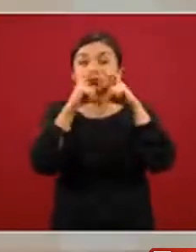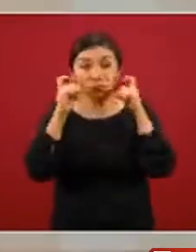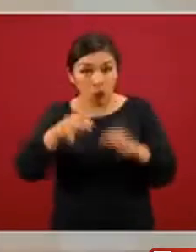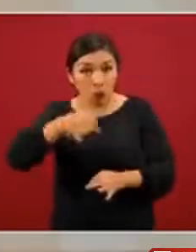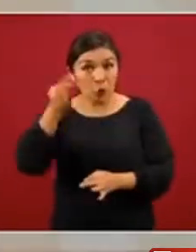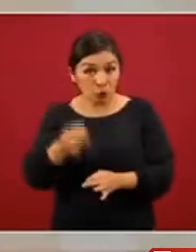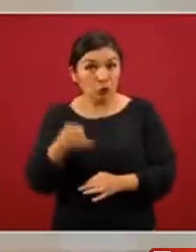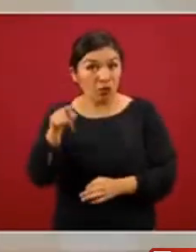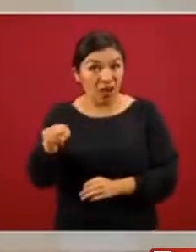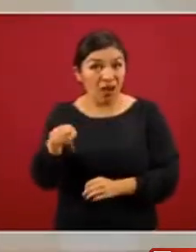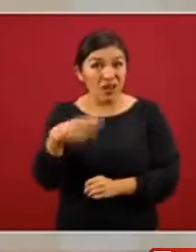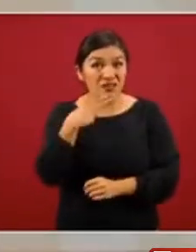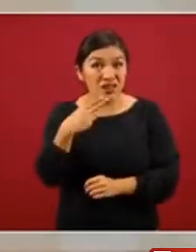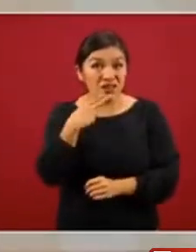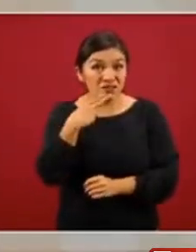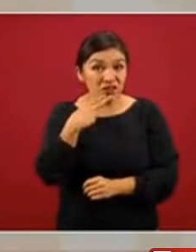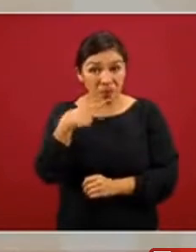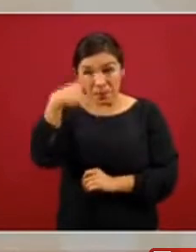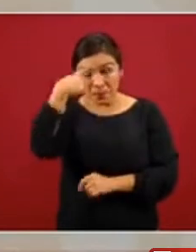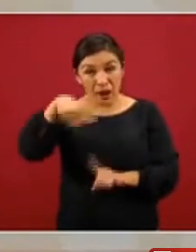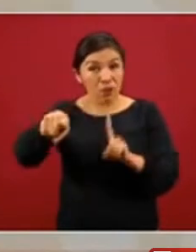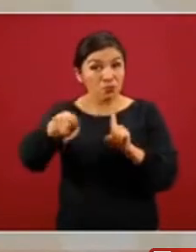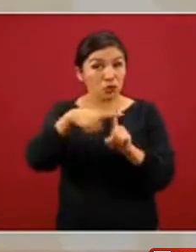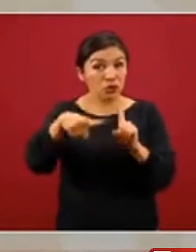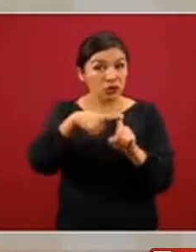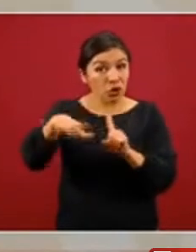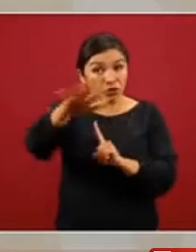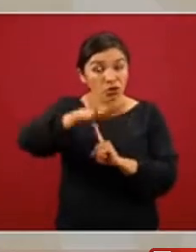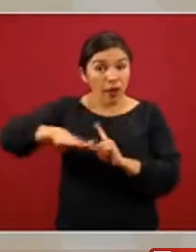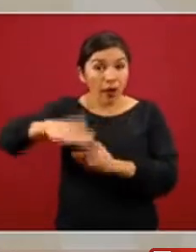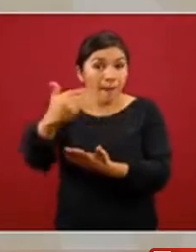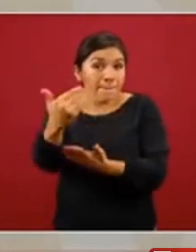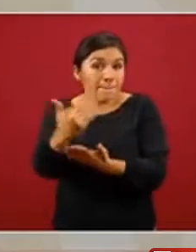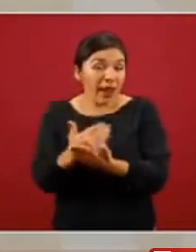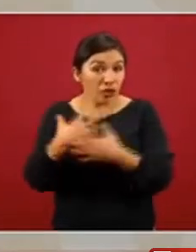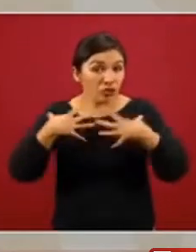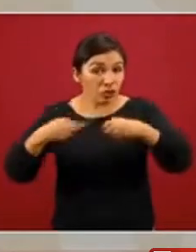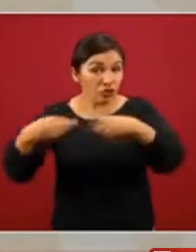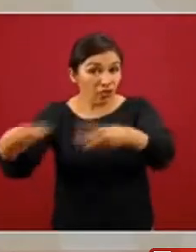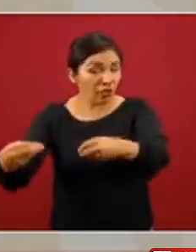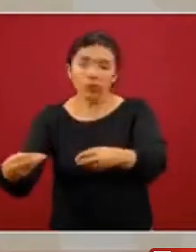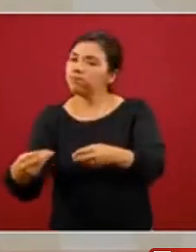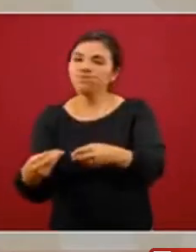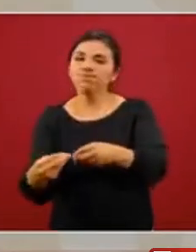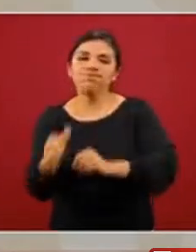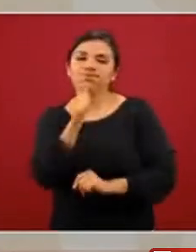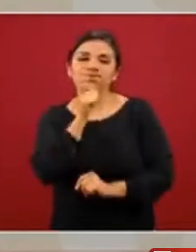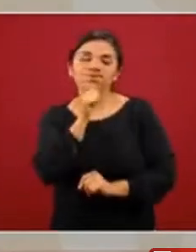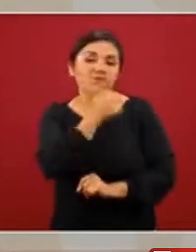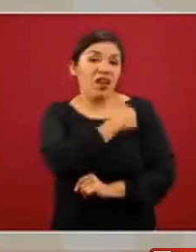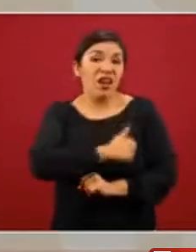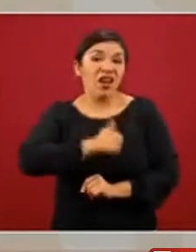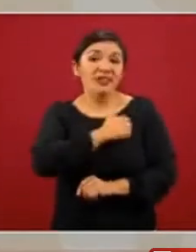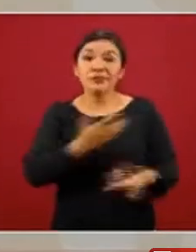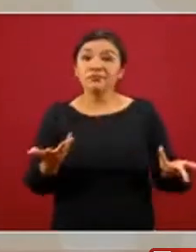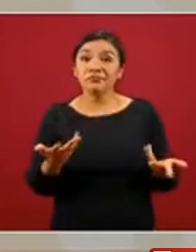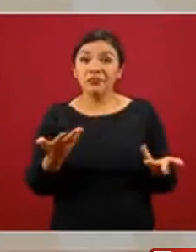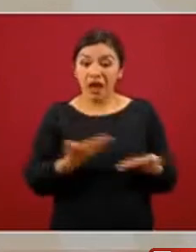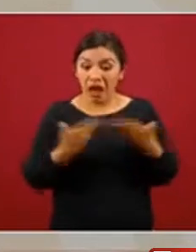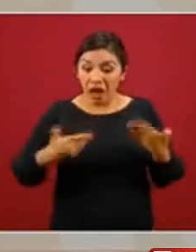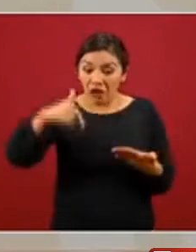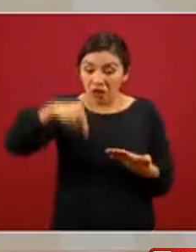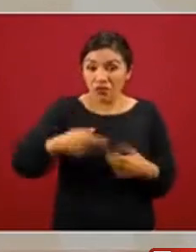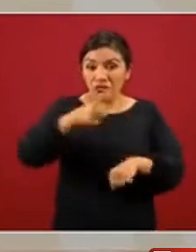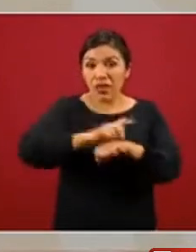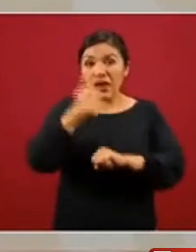realmente tenga un impacto positivo para reducir los contagios. No es así, desafortunadamente, hasta hoy, 6